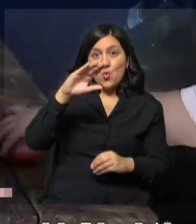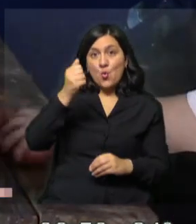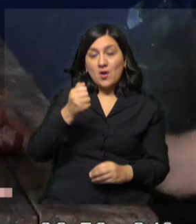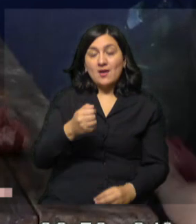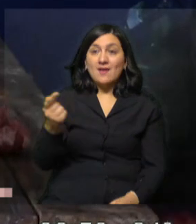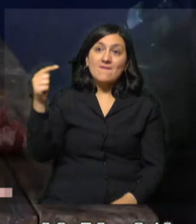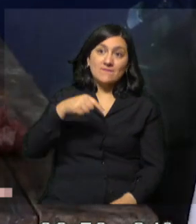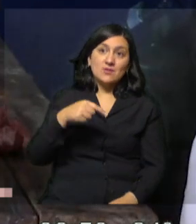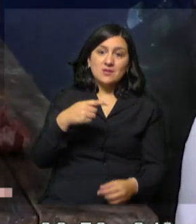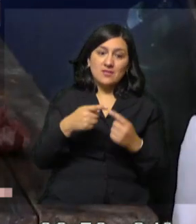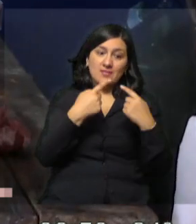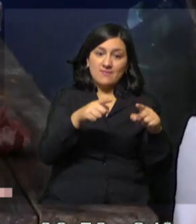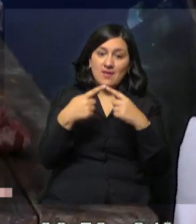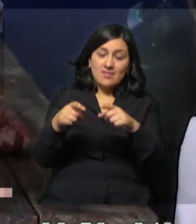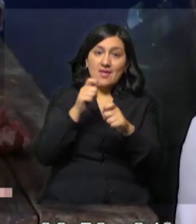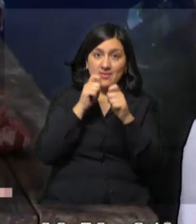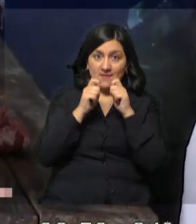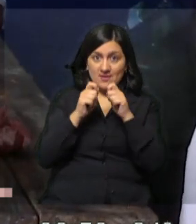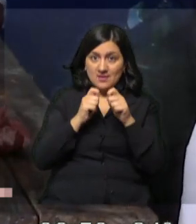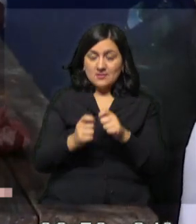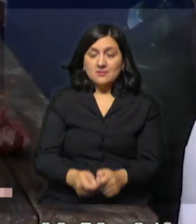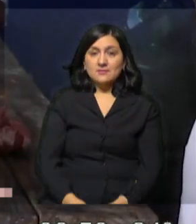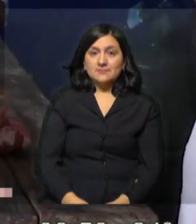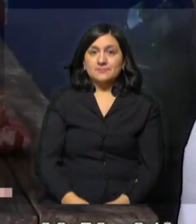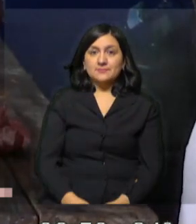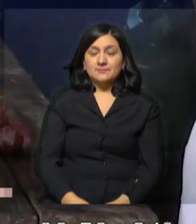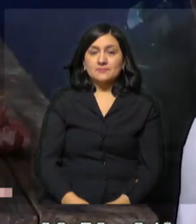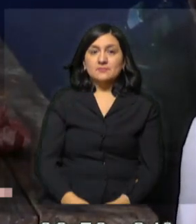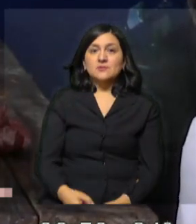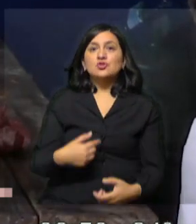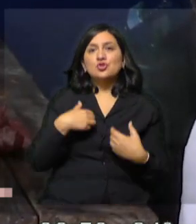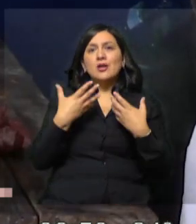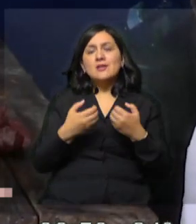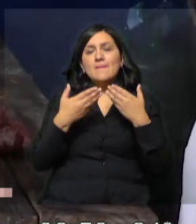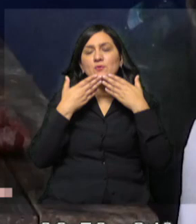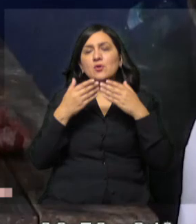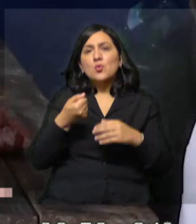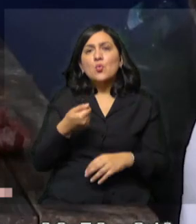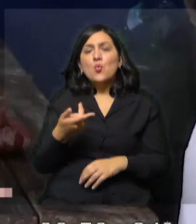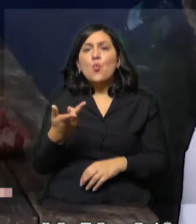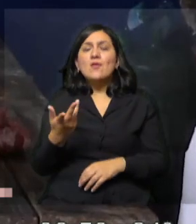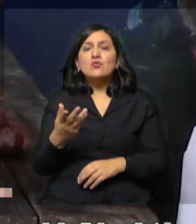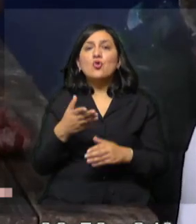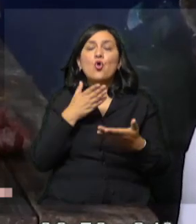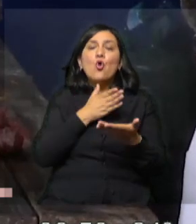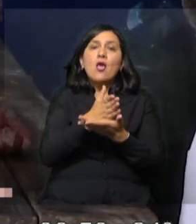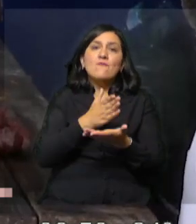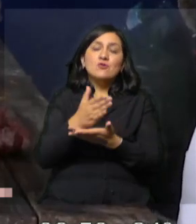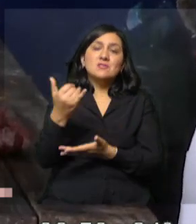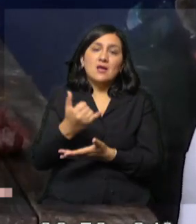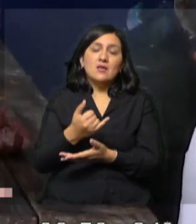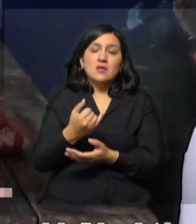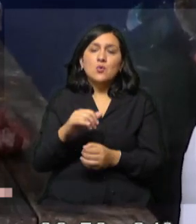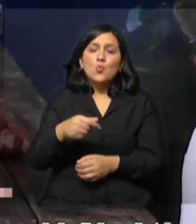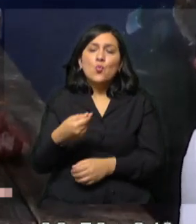distintas instancias, ¿no?, en esta emergencia alimentaria que hemos tenido en nuestro territorio nacional. Yo quería consultarte cuántos colaboradores tienen y cuántas